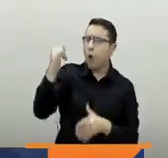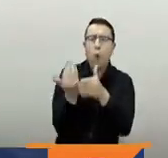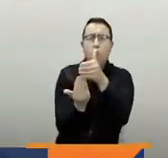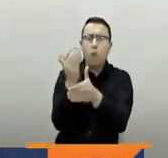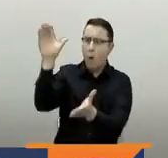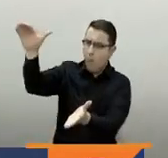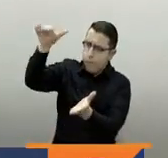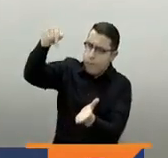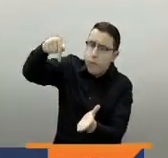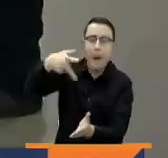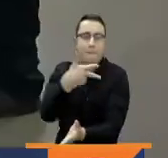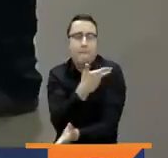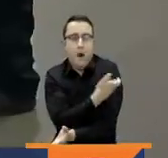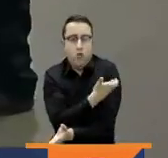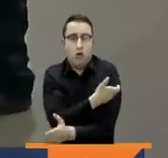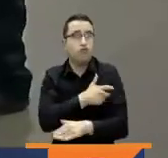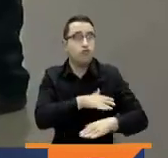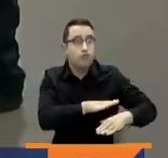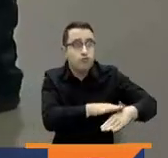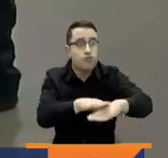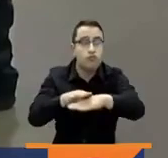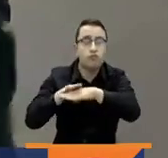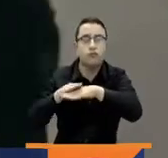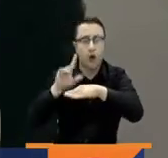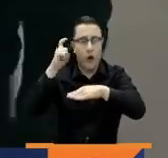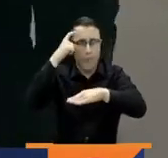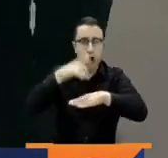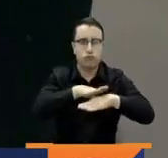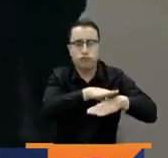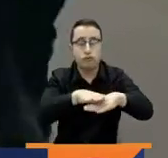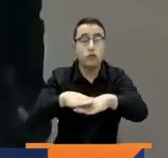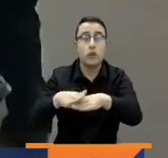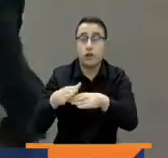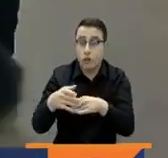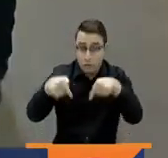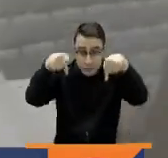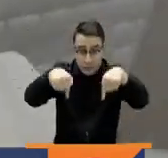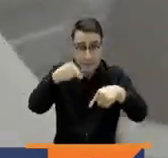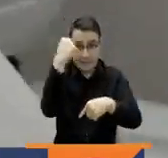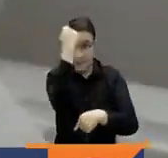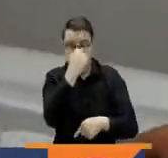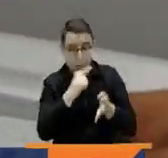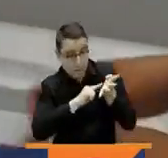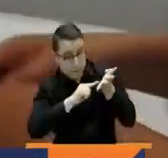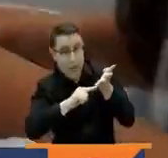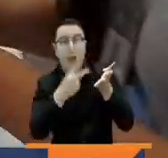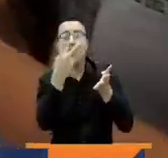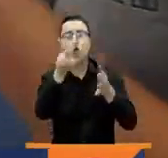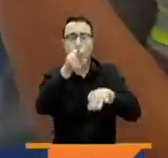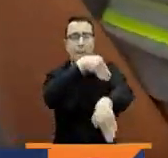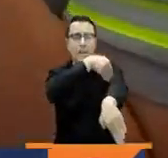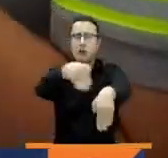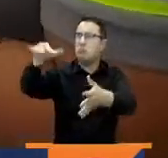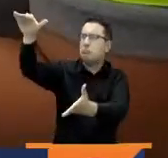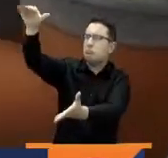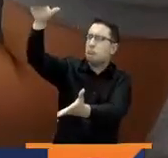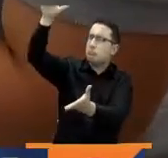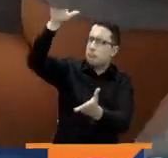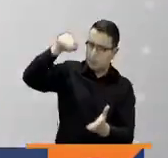anunció que antes de terminar el mes se contará con más de 12 millones de dosis para normalizar el plan de vacunación en Colombia.